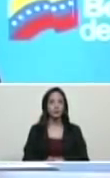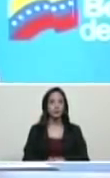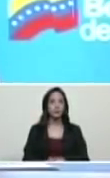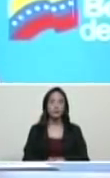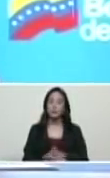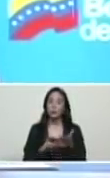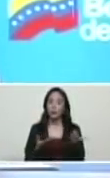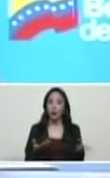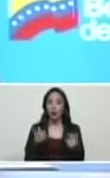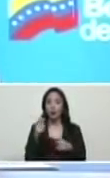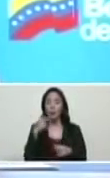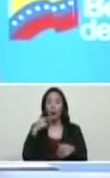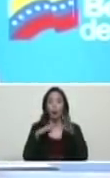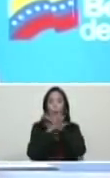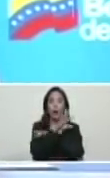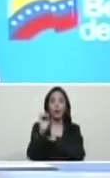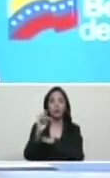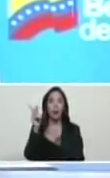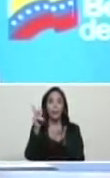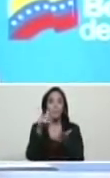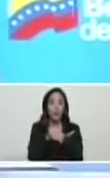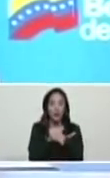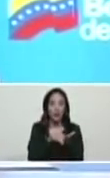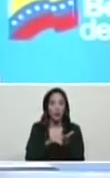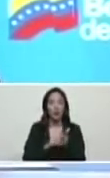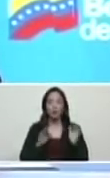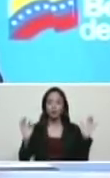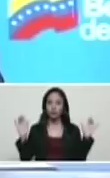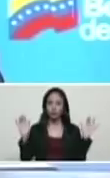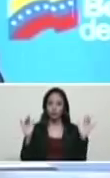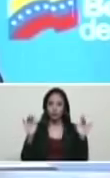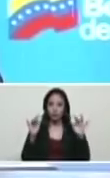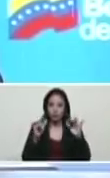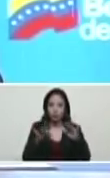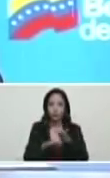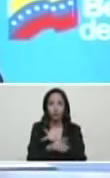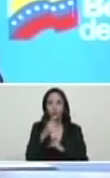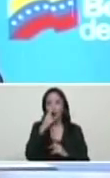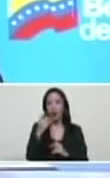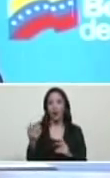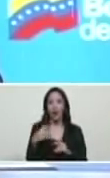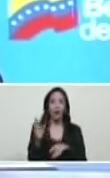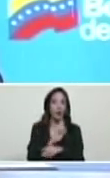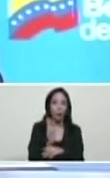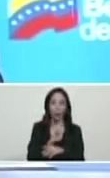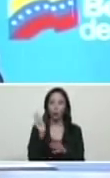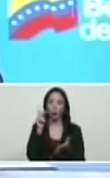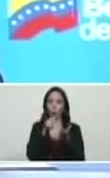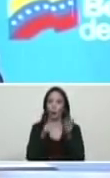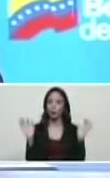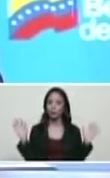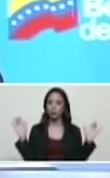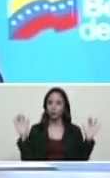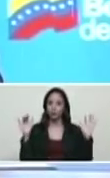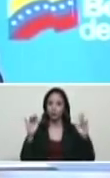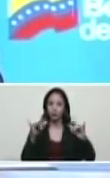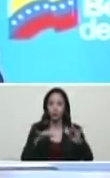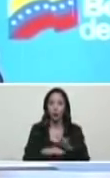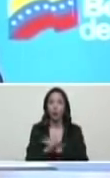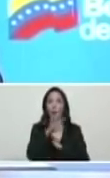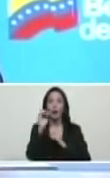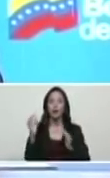Más de 40.000 personas la visitaron de manera directa para